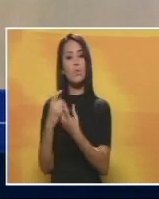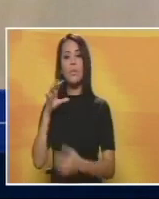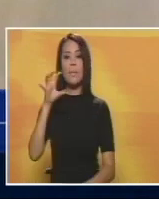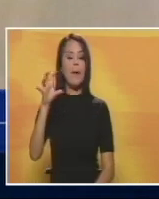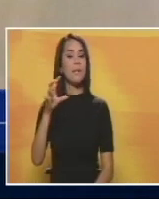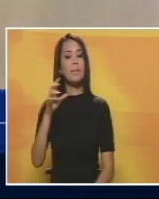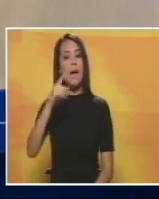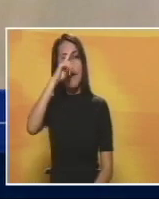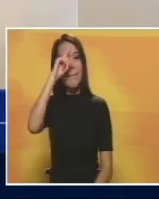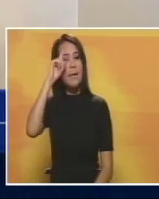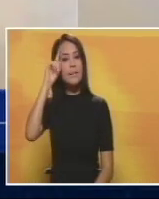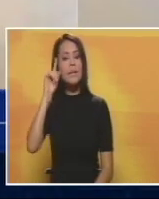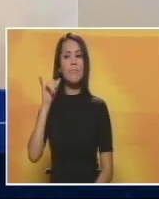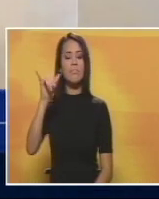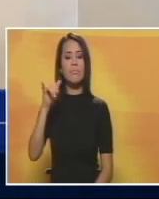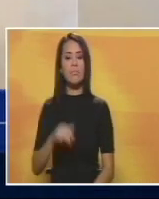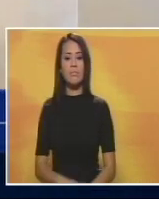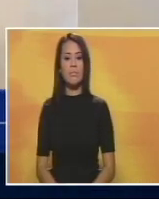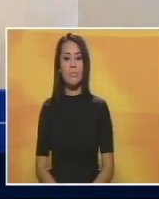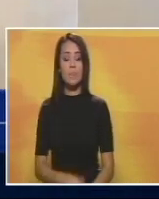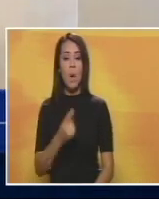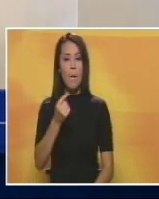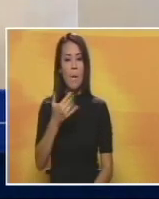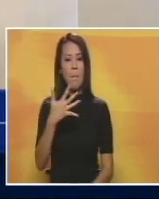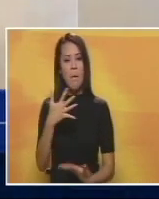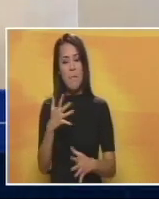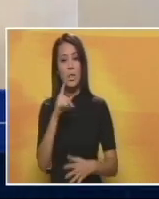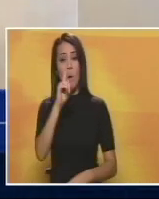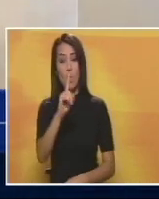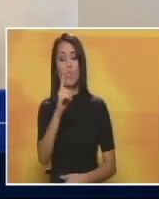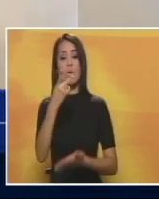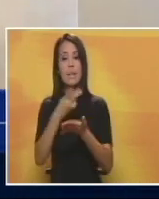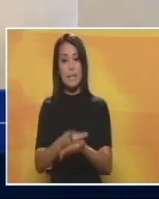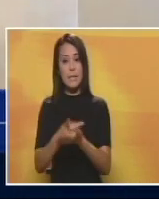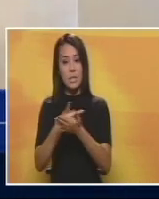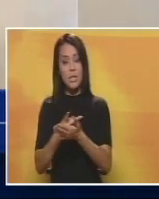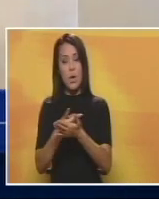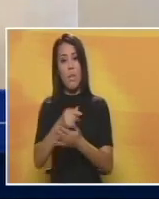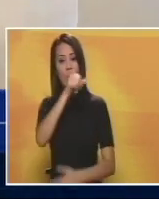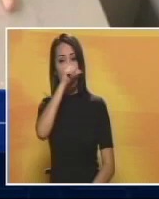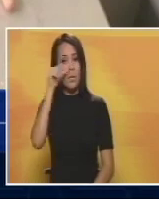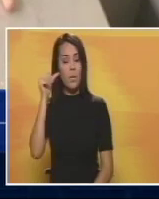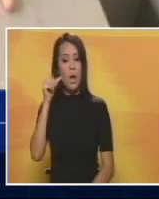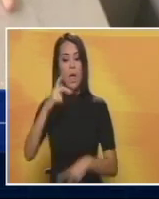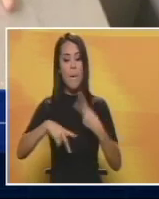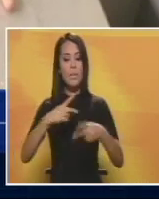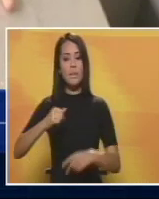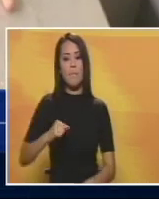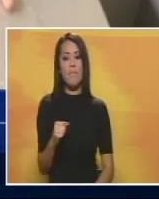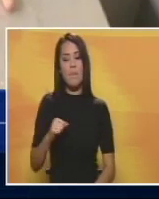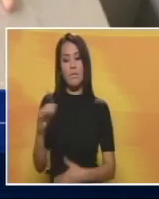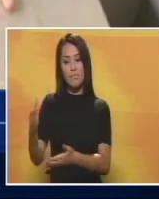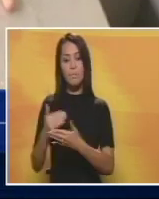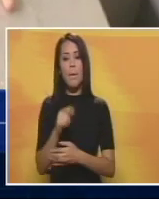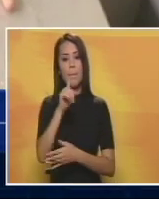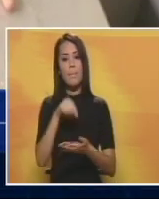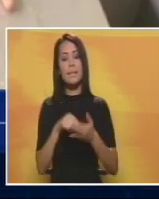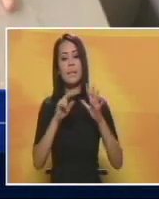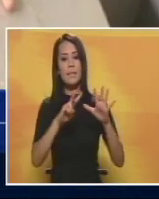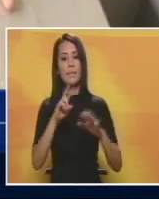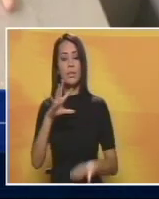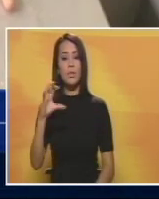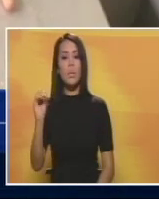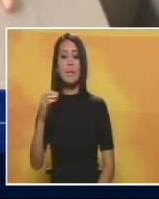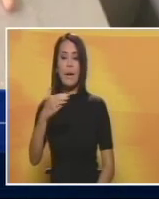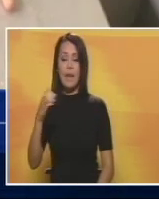Los oficiales determinaron que el hombre cargaba poco más de 1 kilo de droga y durante el procedimiento policial le fueron decomisados 1.750